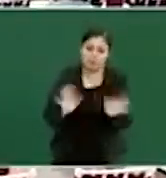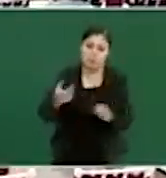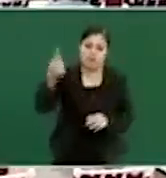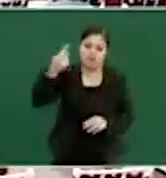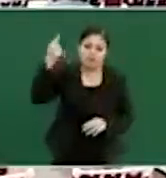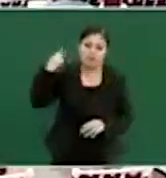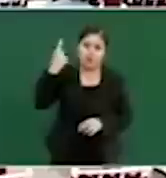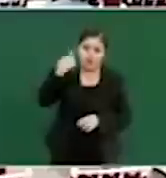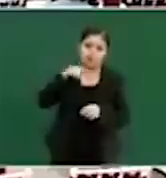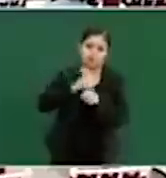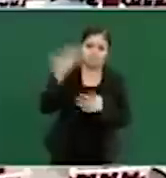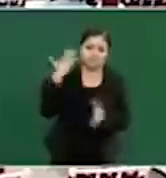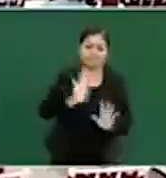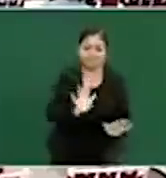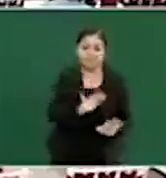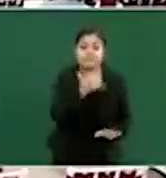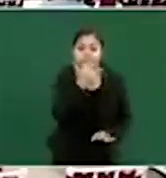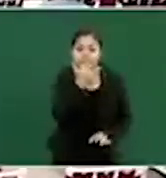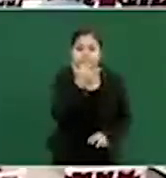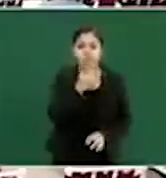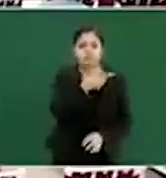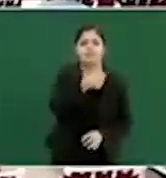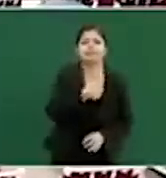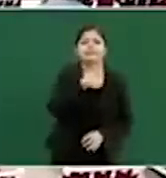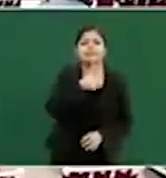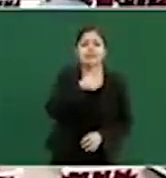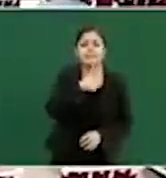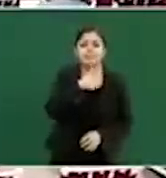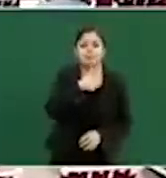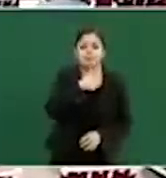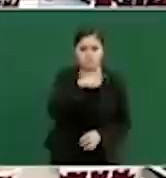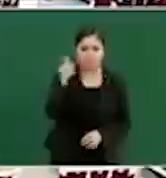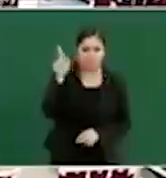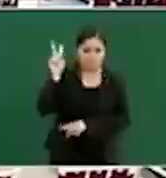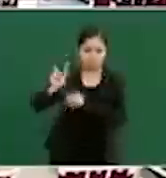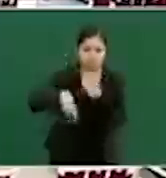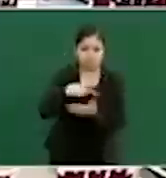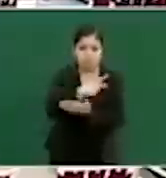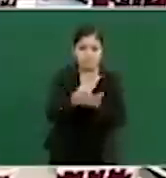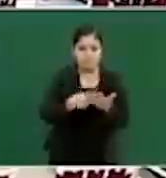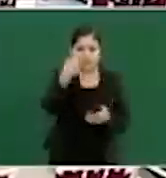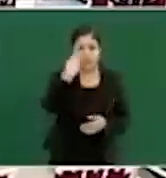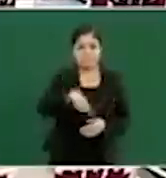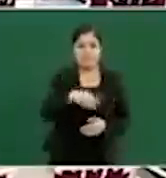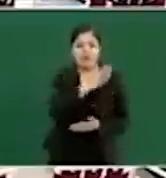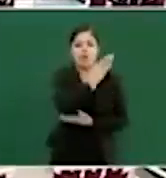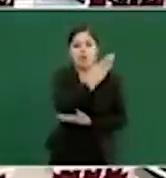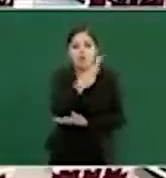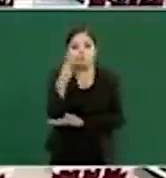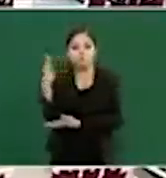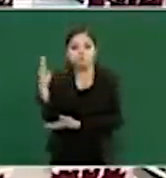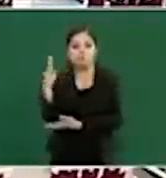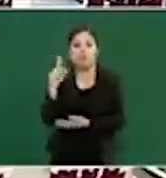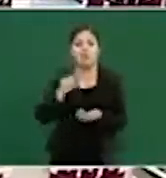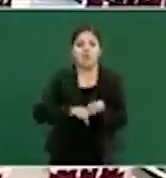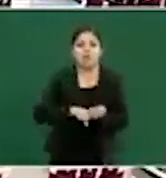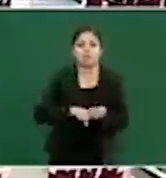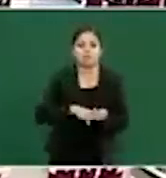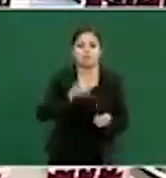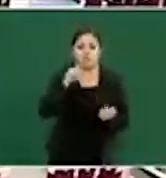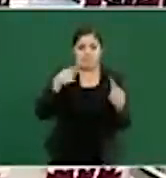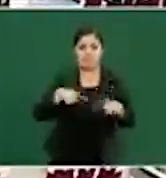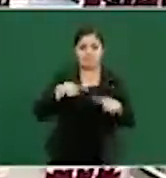Sí, una semana. Oiga, hay un asunto rápido ahí en Chapultepec. Va, presenta usted este plan para rescatar el bosque. Resulta que una